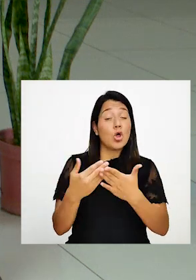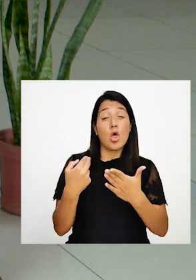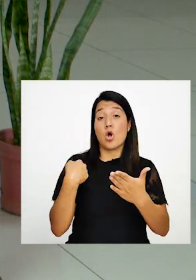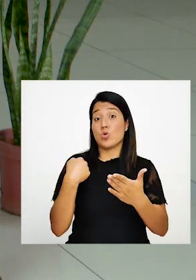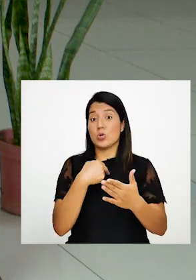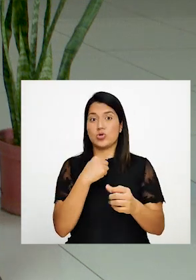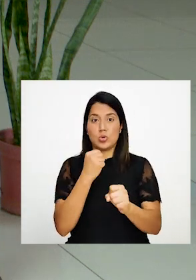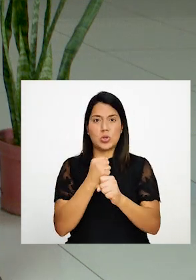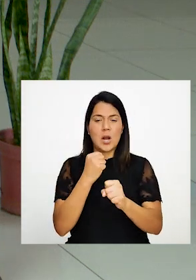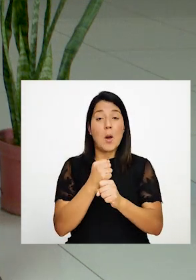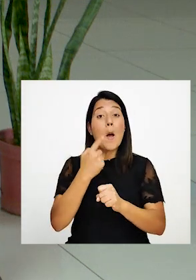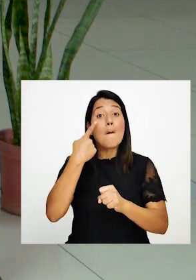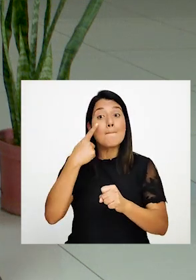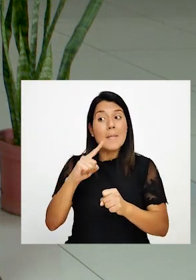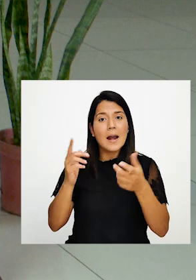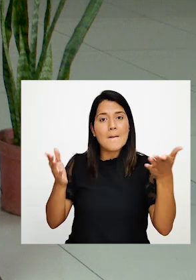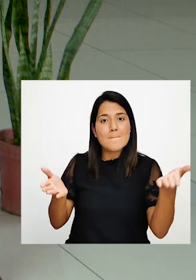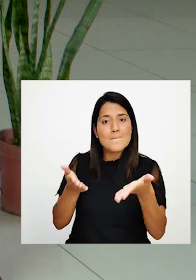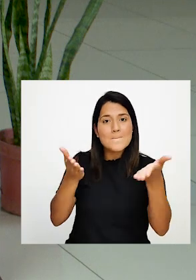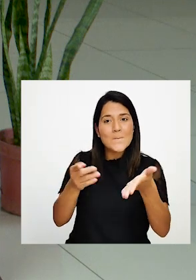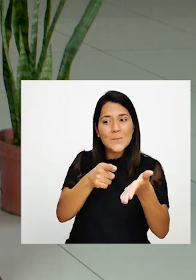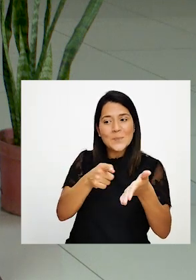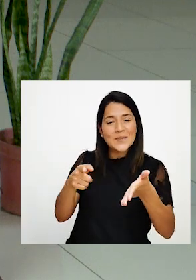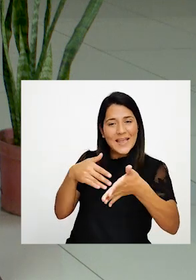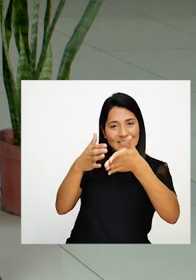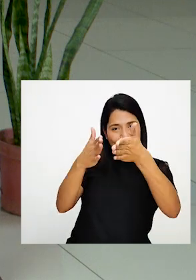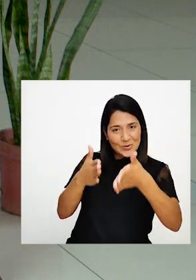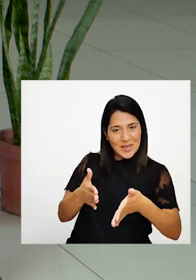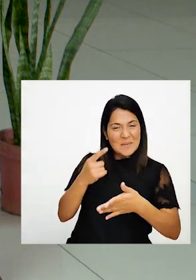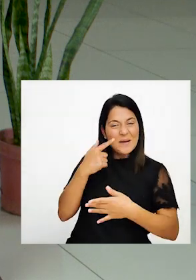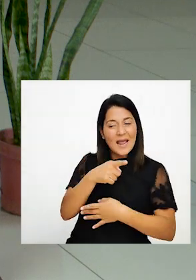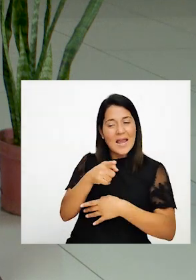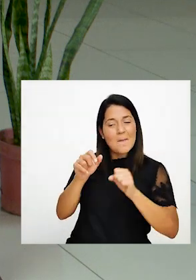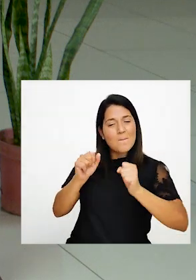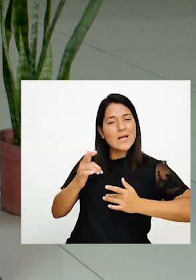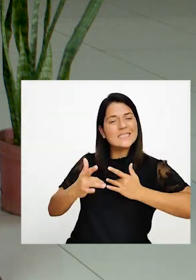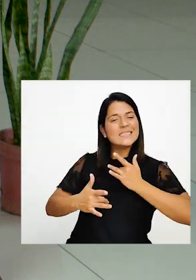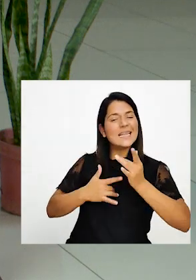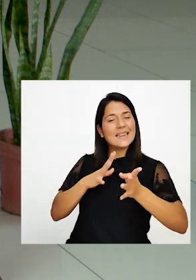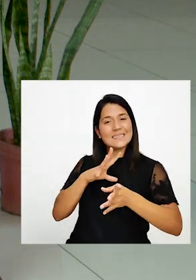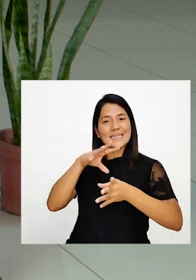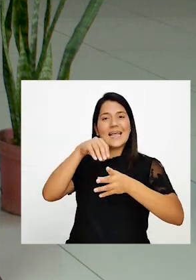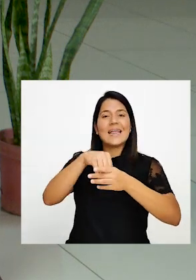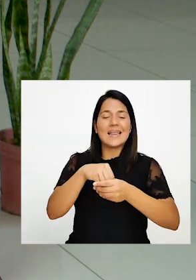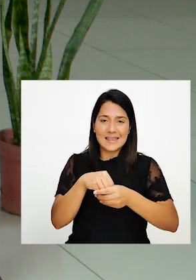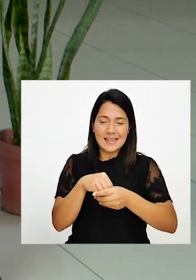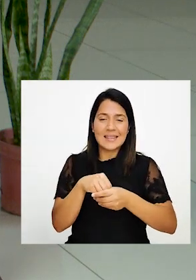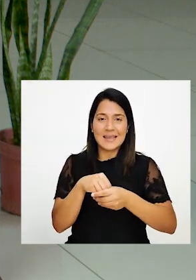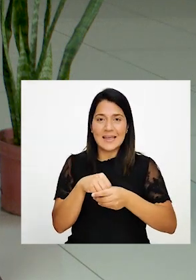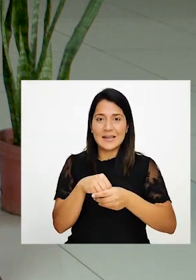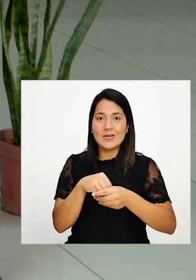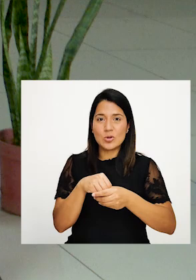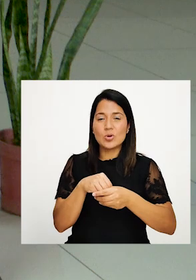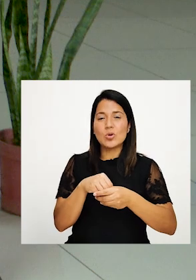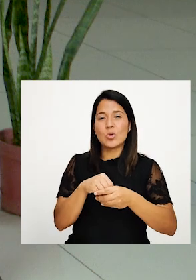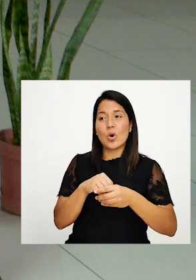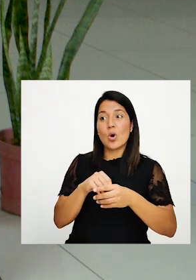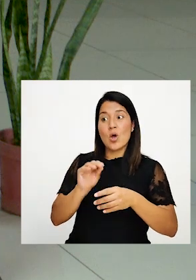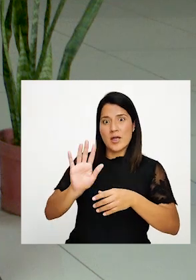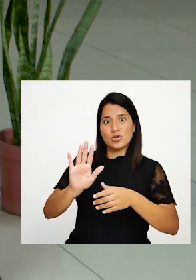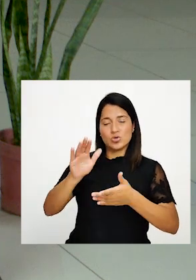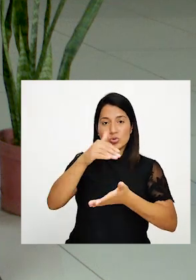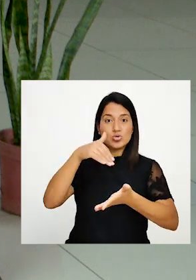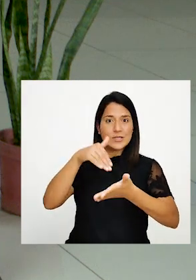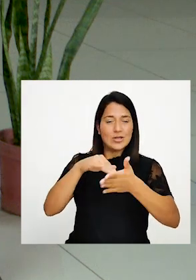es para la motivación del estudiante, para que pueda sentirse parte de ese contexto